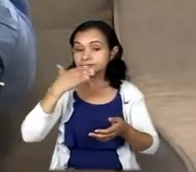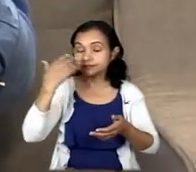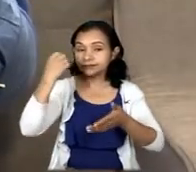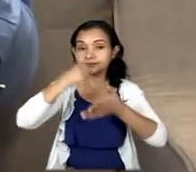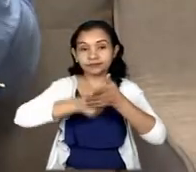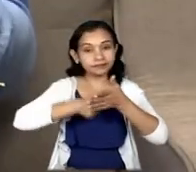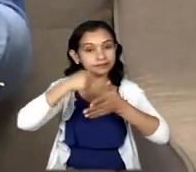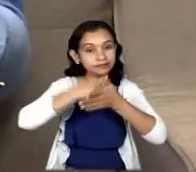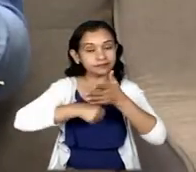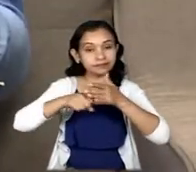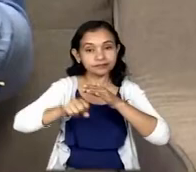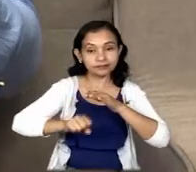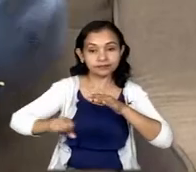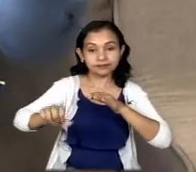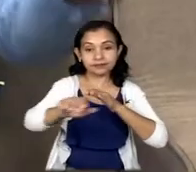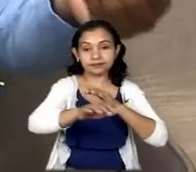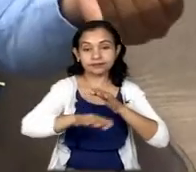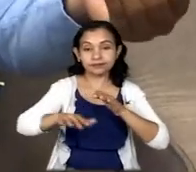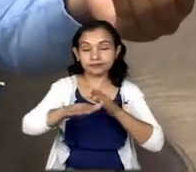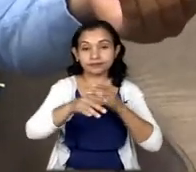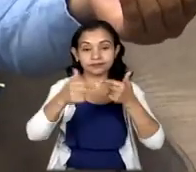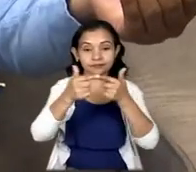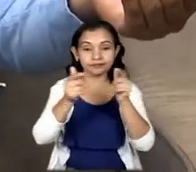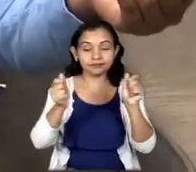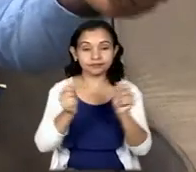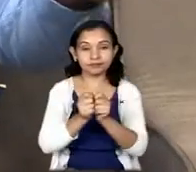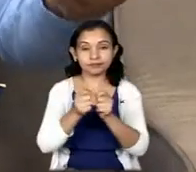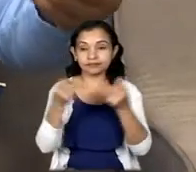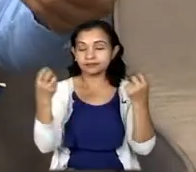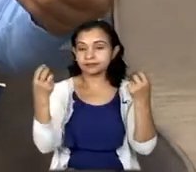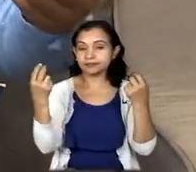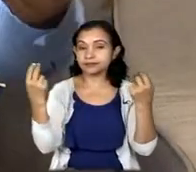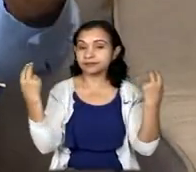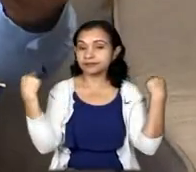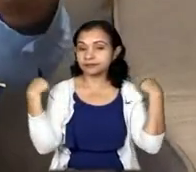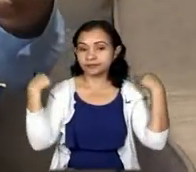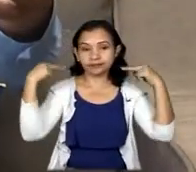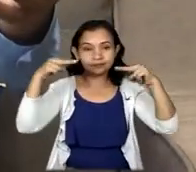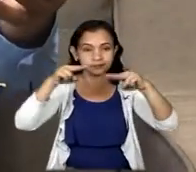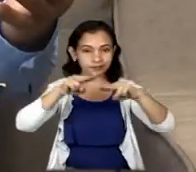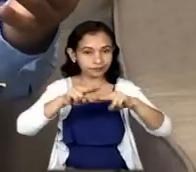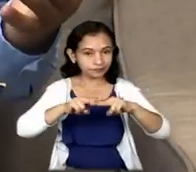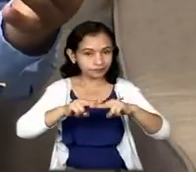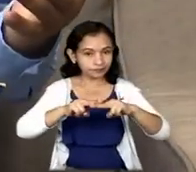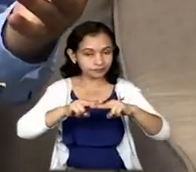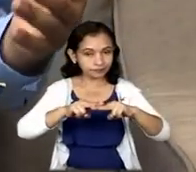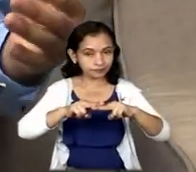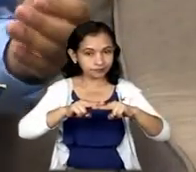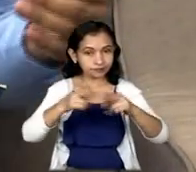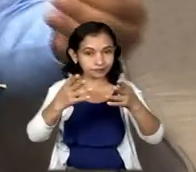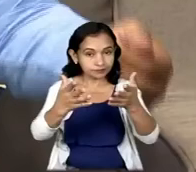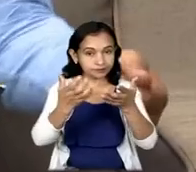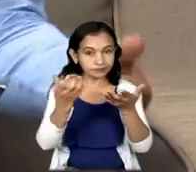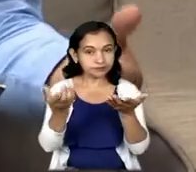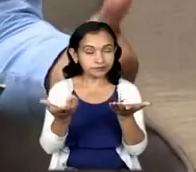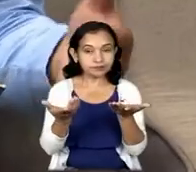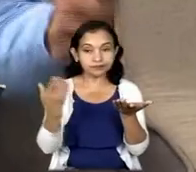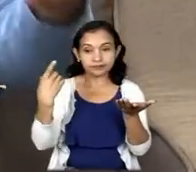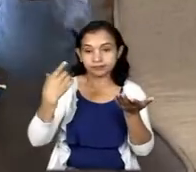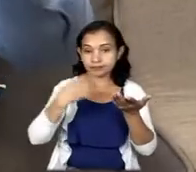lucha social, como gremio magisterial, porque no solo era una lucha en la que solicitaban reivindicaciones para la